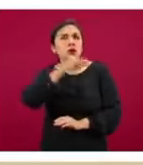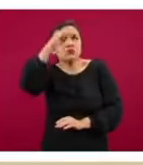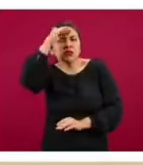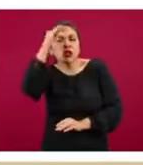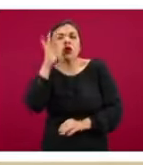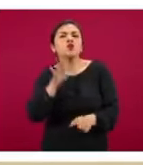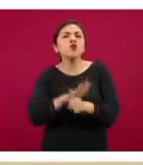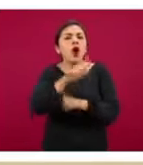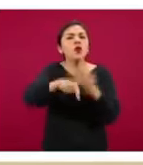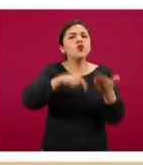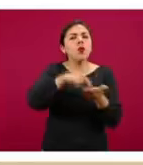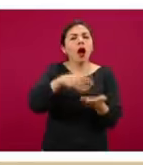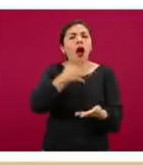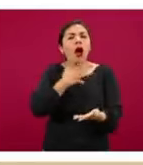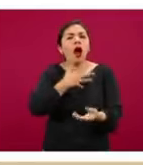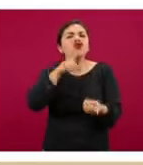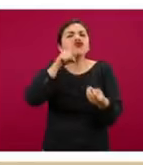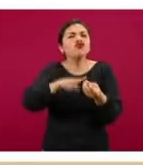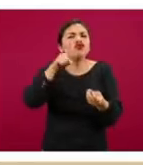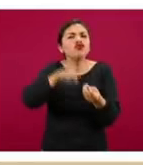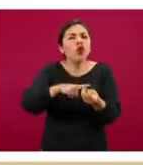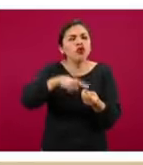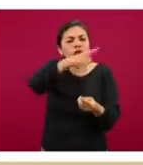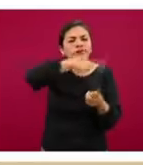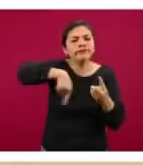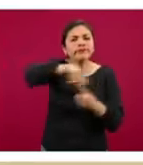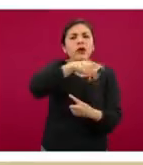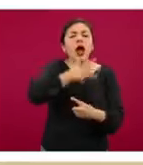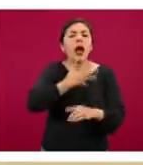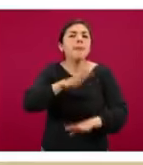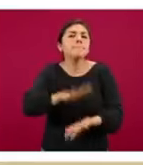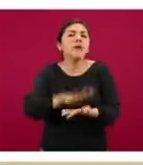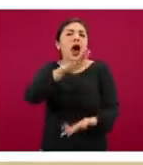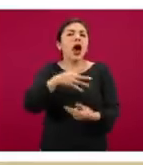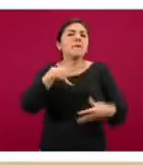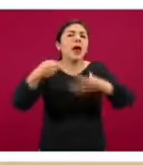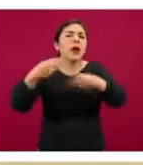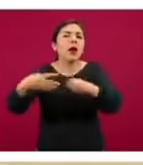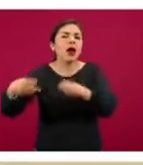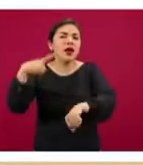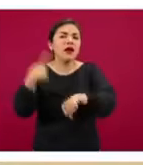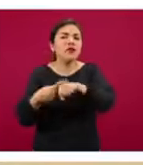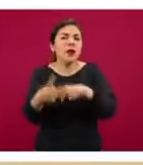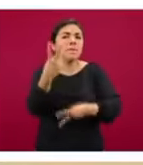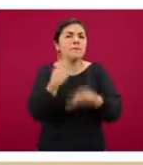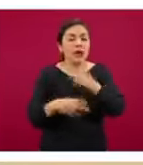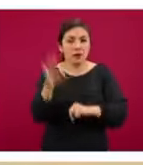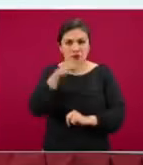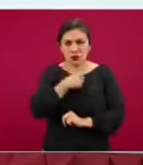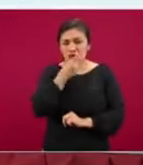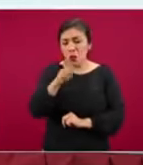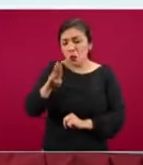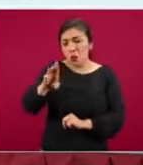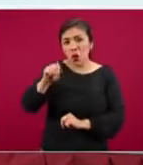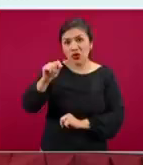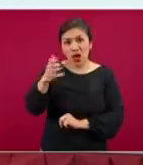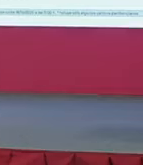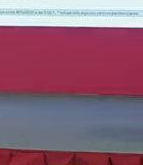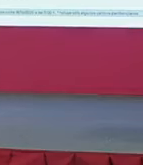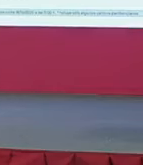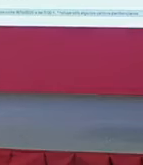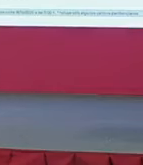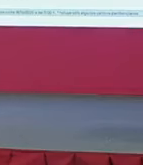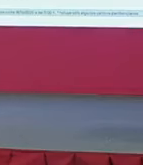qué lugares, precisamente en qué sitios es donde estamos teniendo la mayor transmisión, porque al decir que tenemos brotes quiere decir que hay un número de